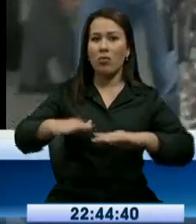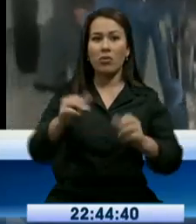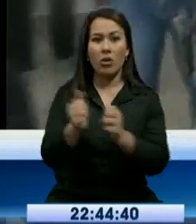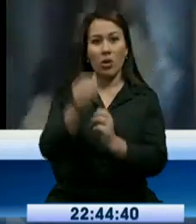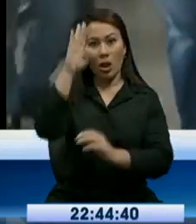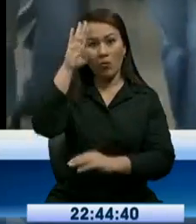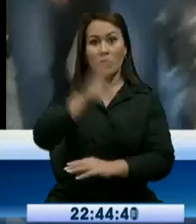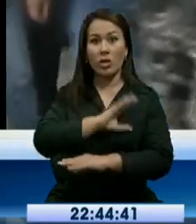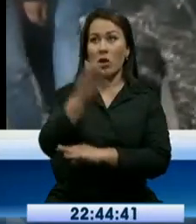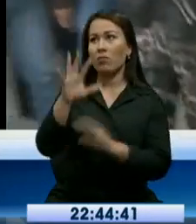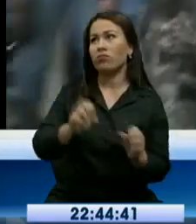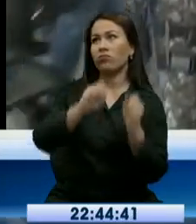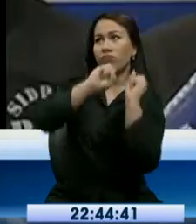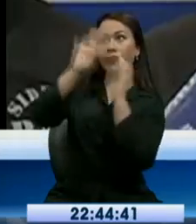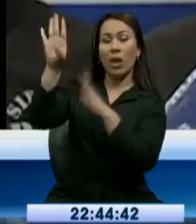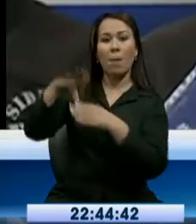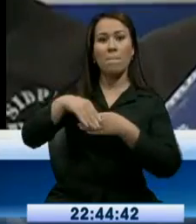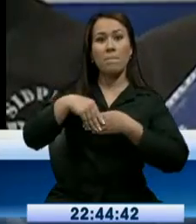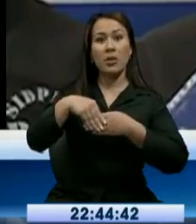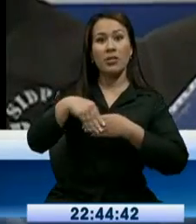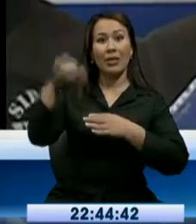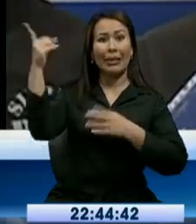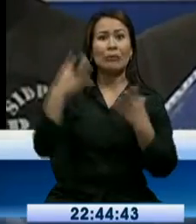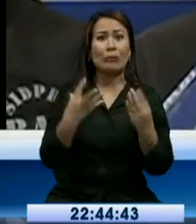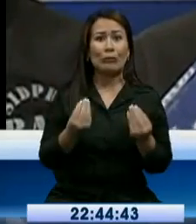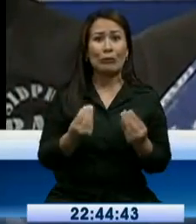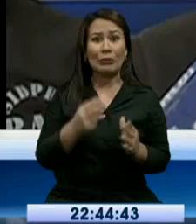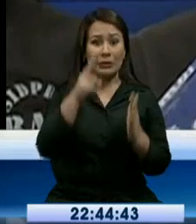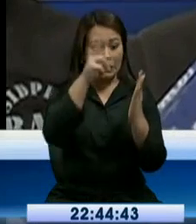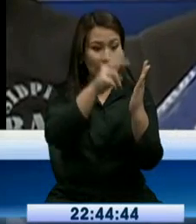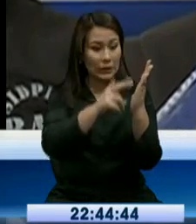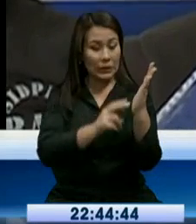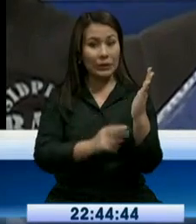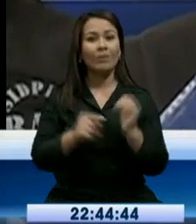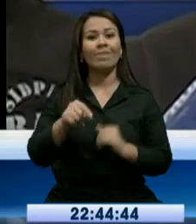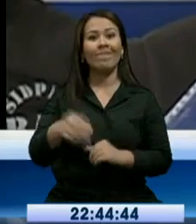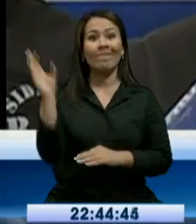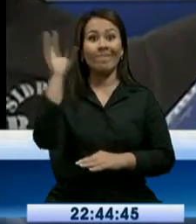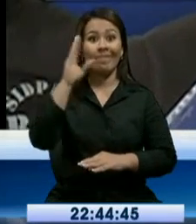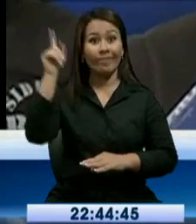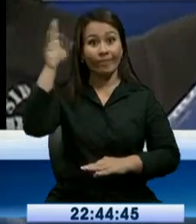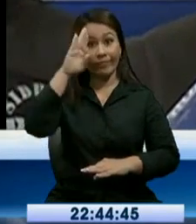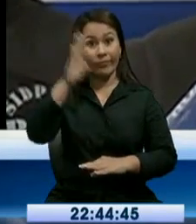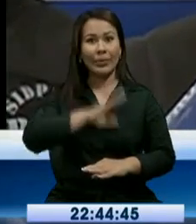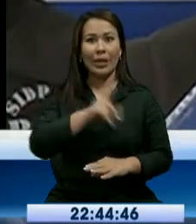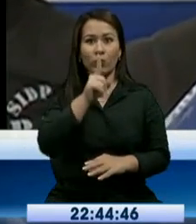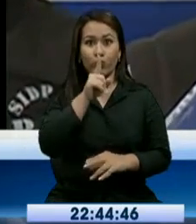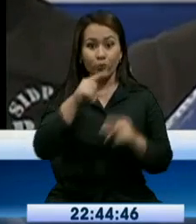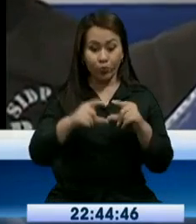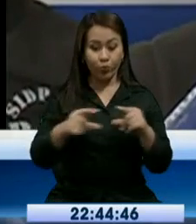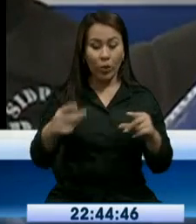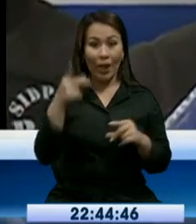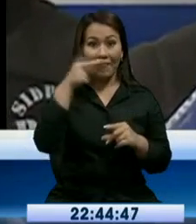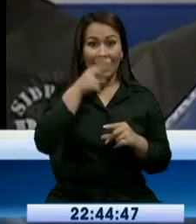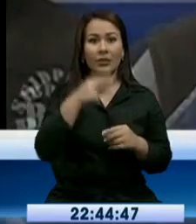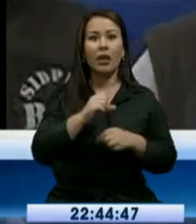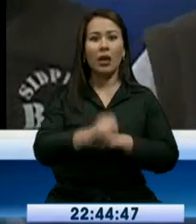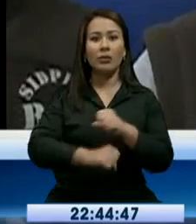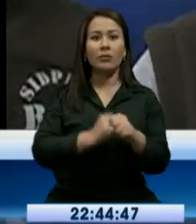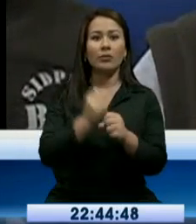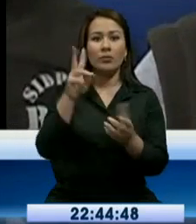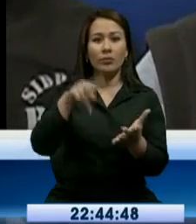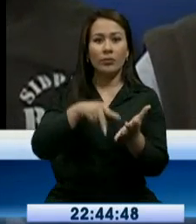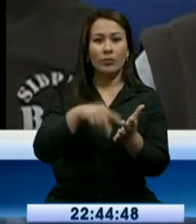con la condena que tiene pendiente. Tiene un registro migratorio con la identidad que estaba suplantando, había ingresado el año 2016.